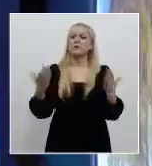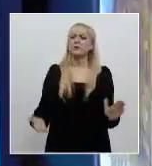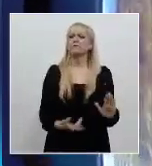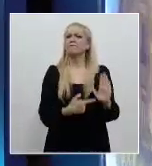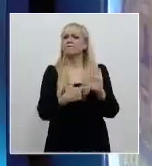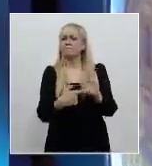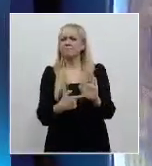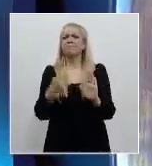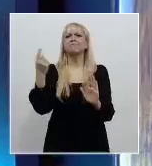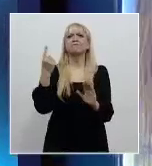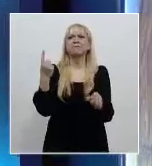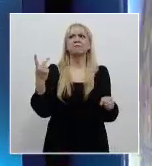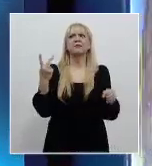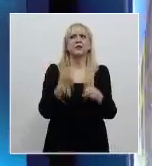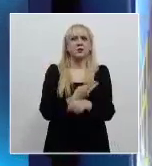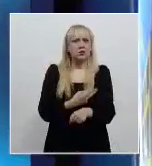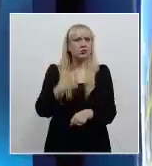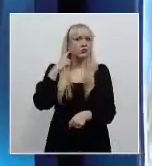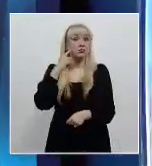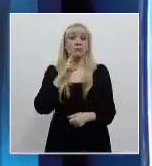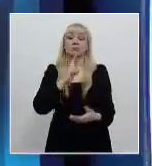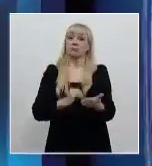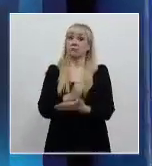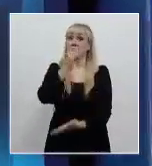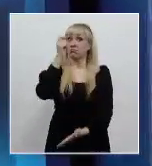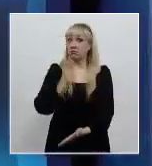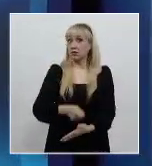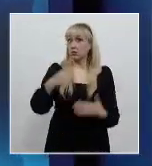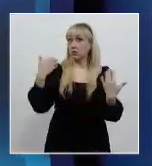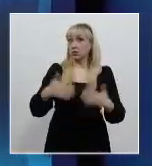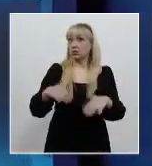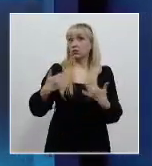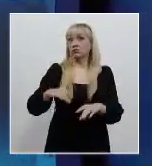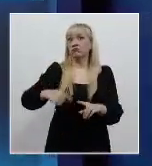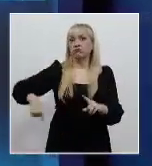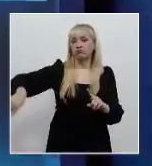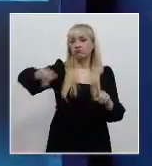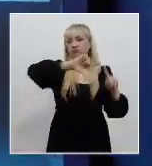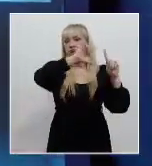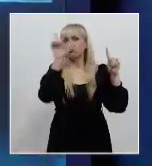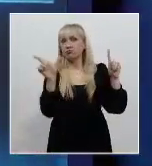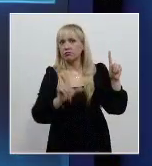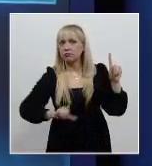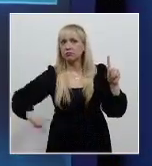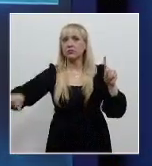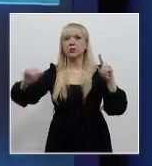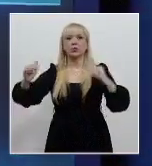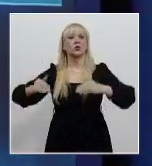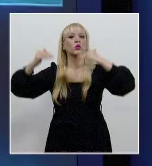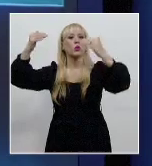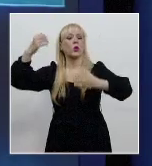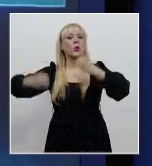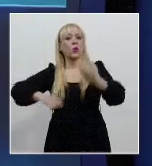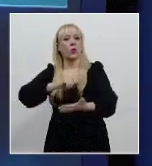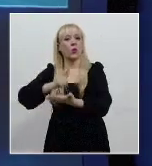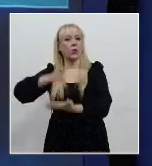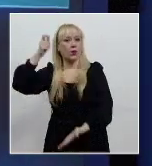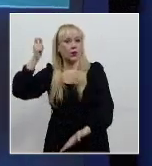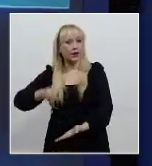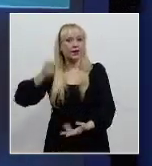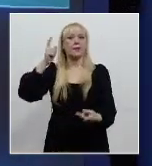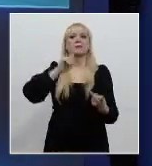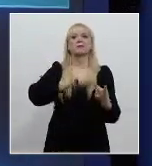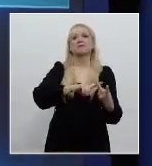le daremos cuenta de las resoluciones más importantes aprobadas en el Pleno y las salas de la Suprema Corte y en el Tribunal